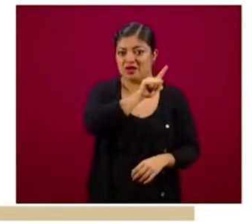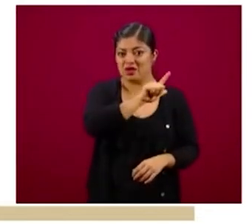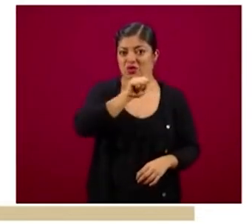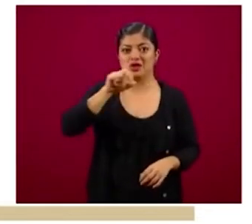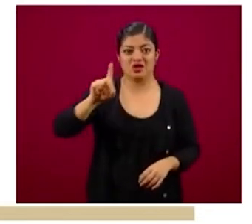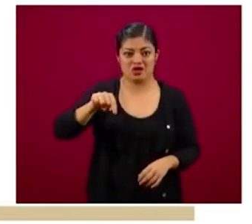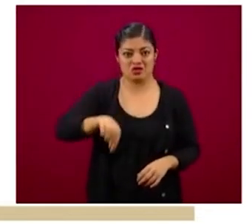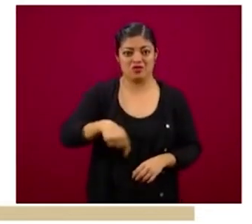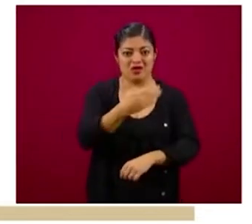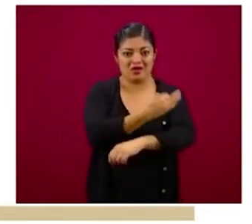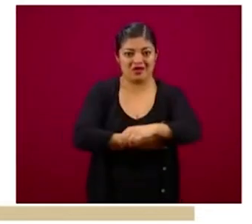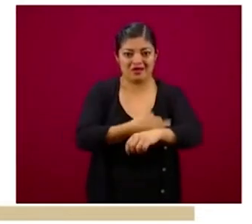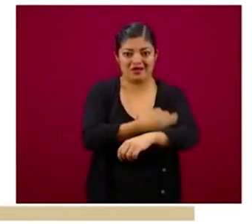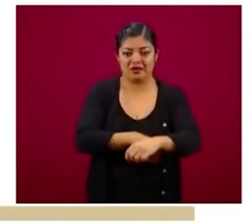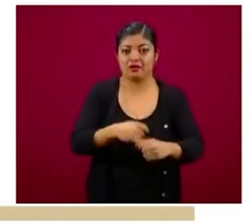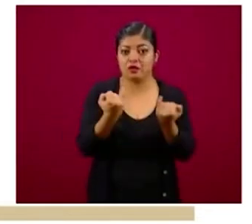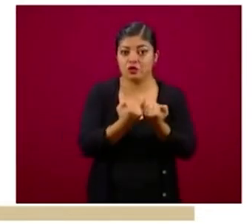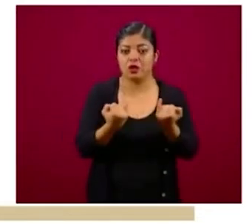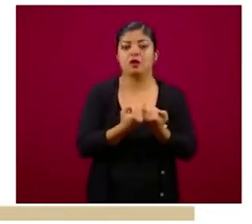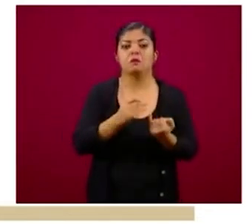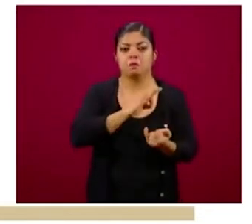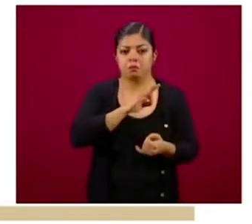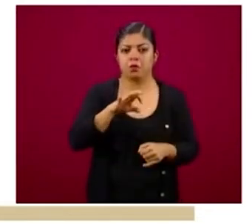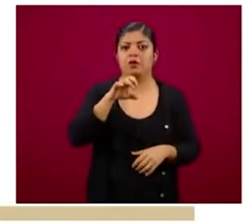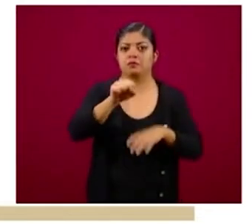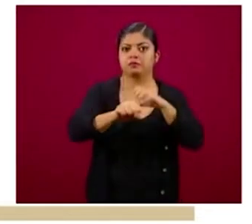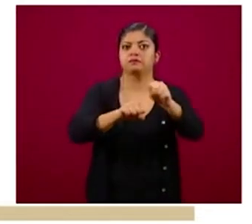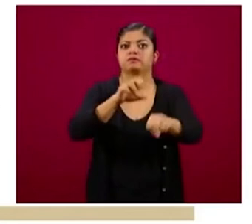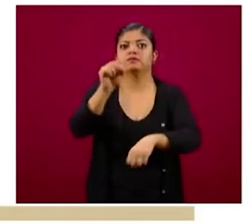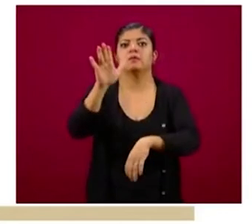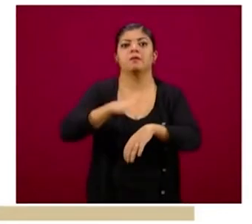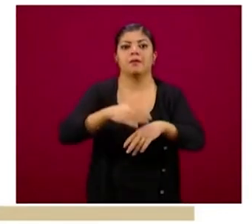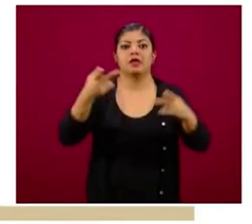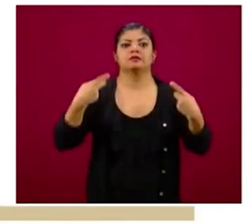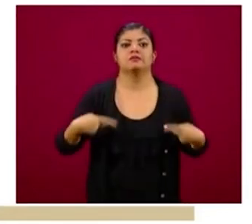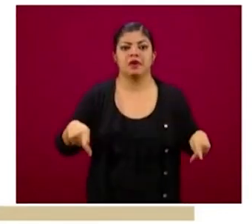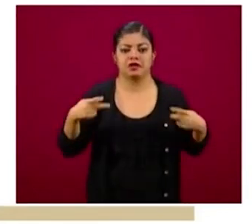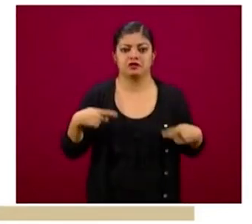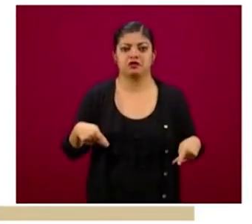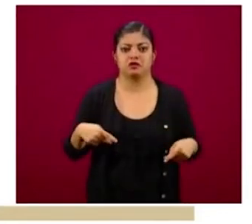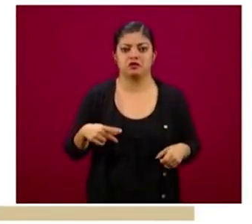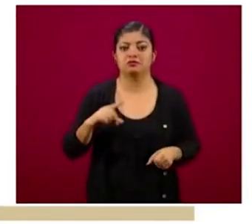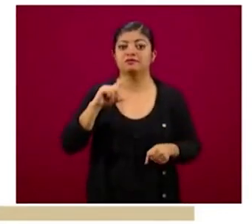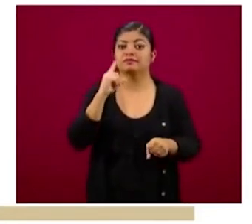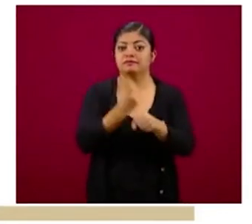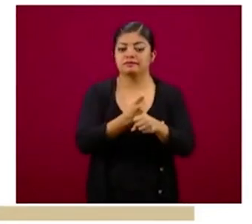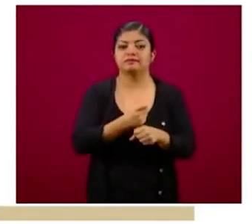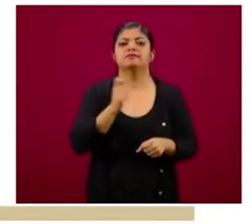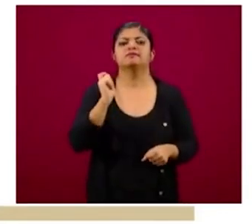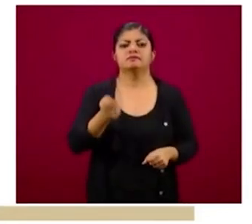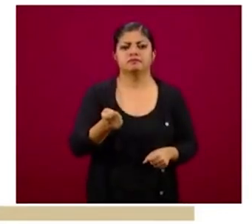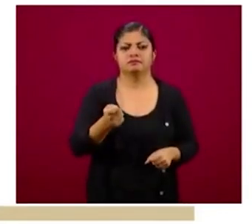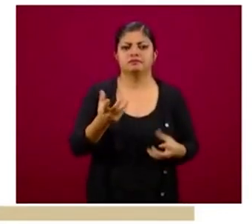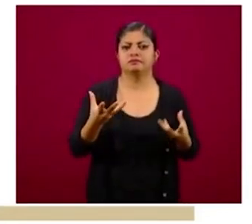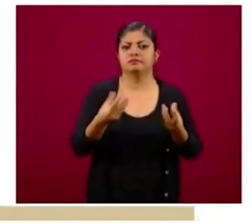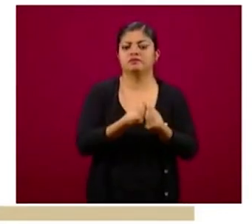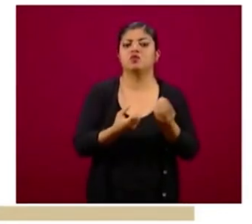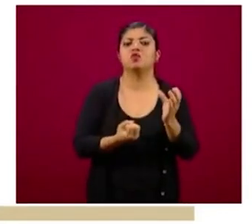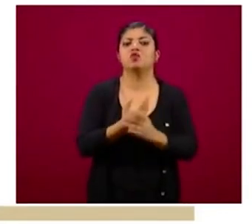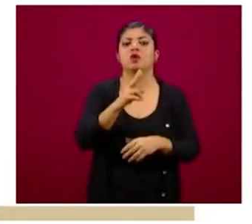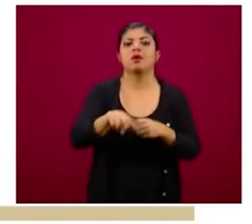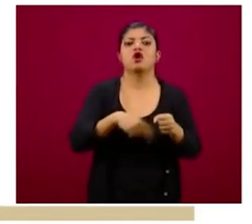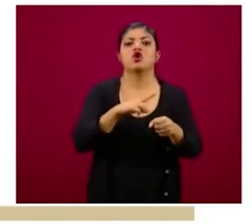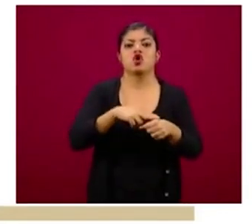tardes a esta misma hora logramos llegar a más personas sólidos y sobre todo logremos hacer parte de la nueva normalidad